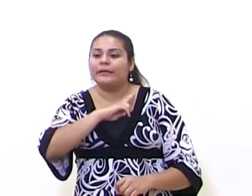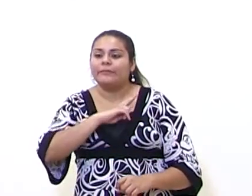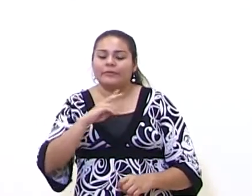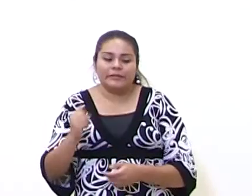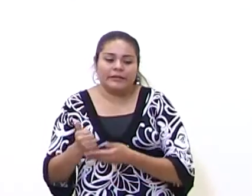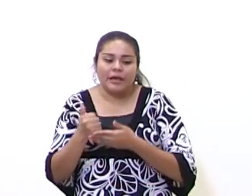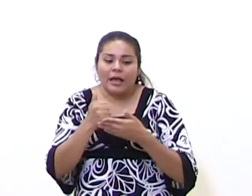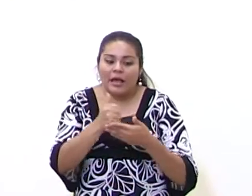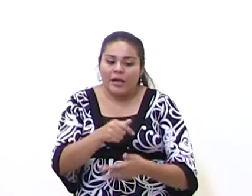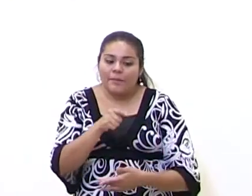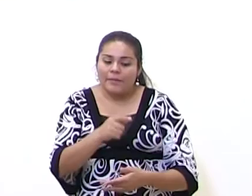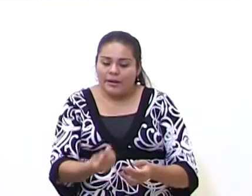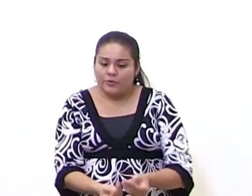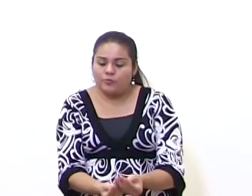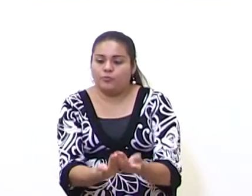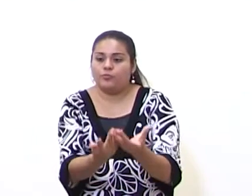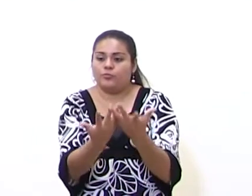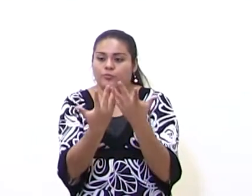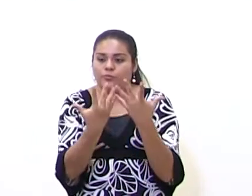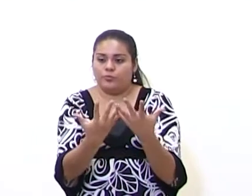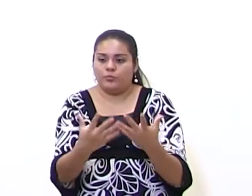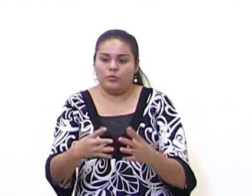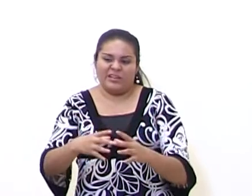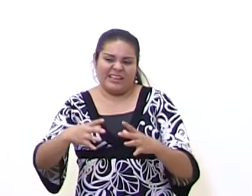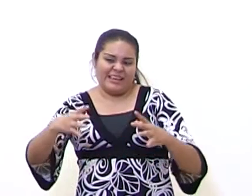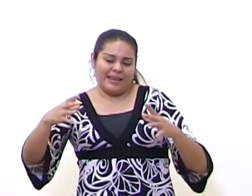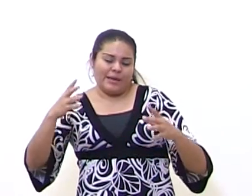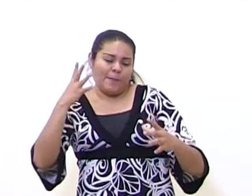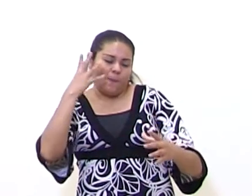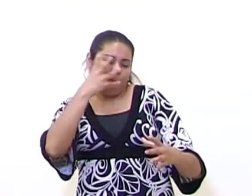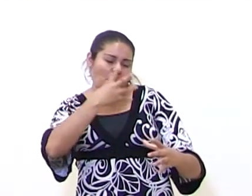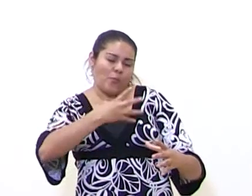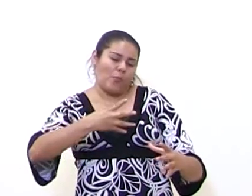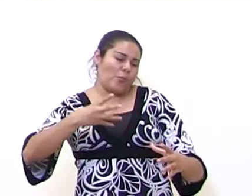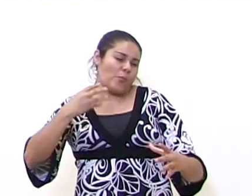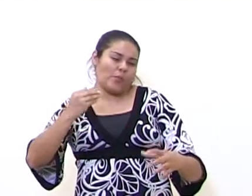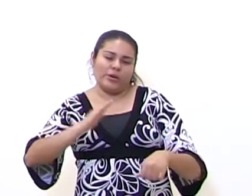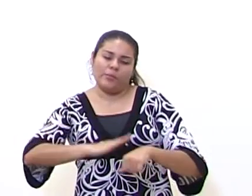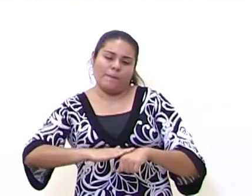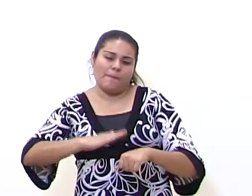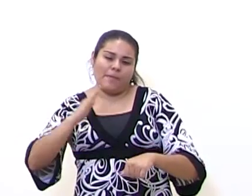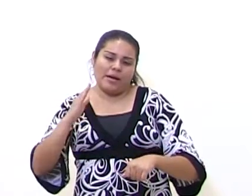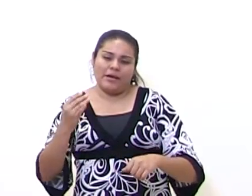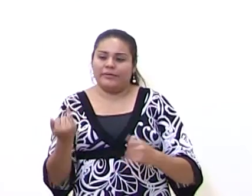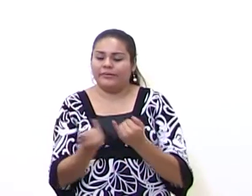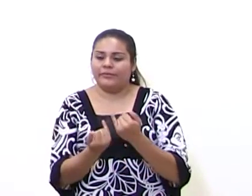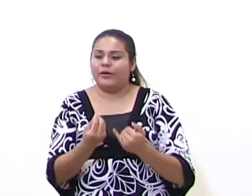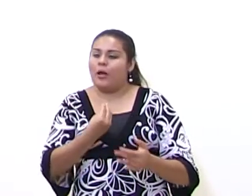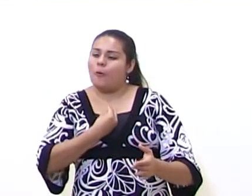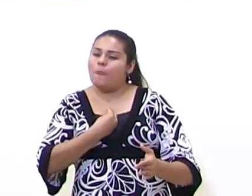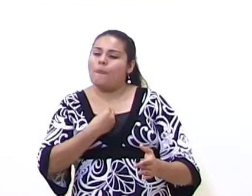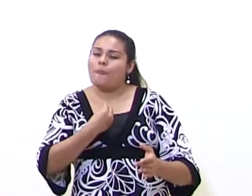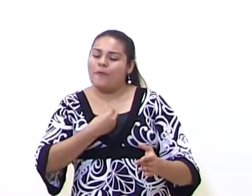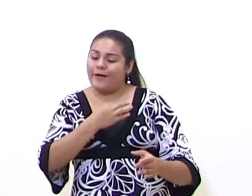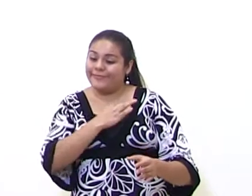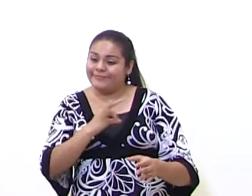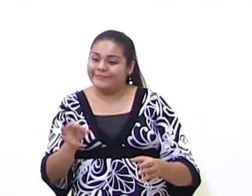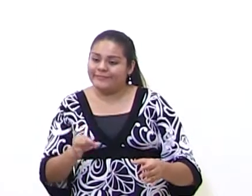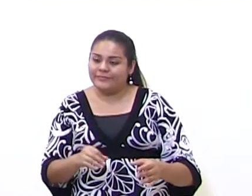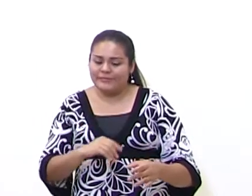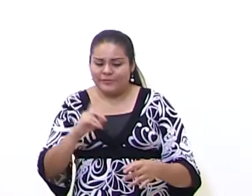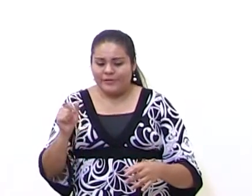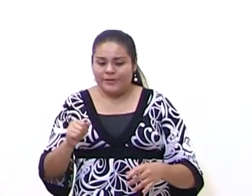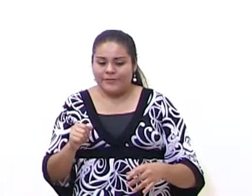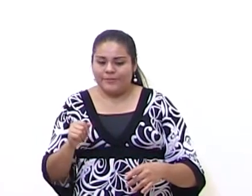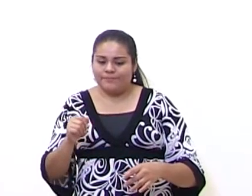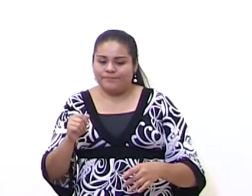que eso iba a ayudar para que diera rosas más grandes, y agarró y le puso, ¿sí? ¿Qué fue lo que pasó?